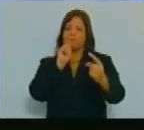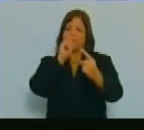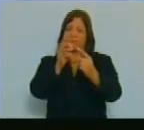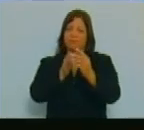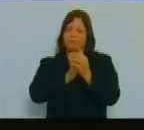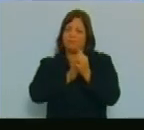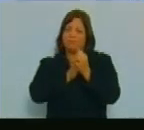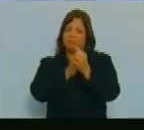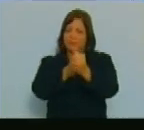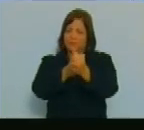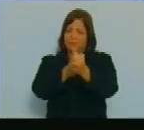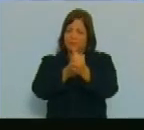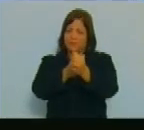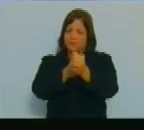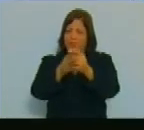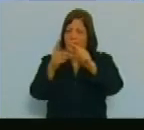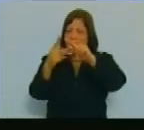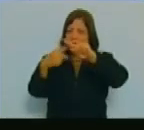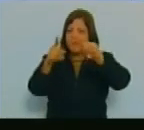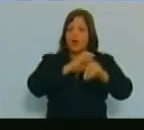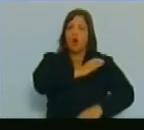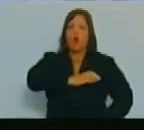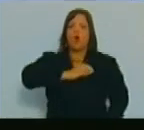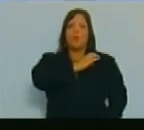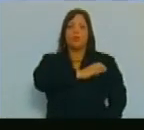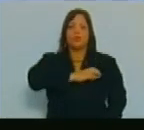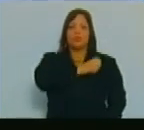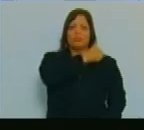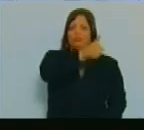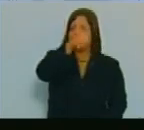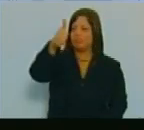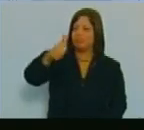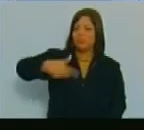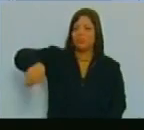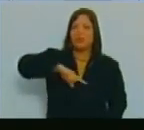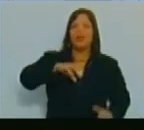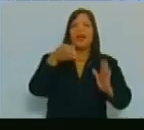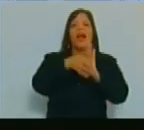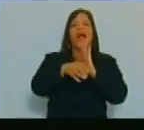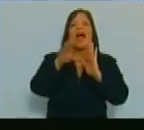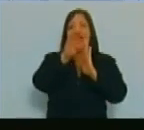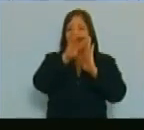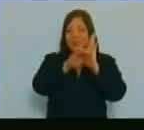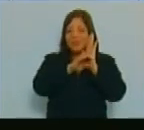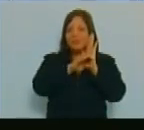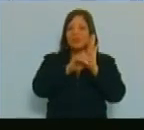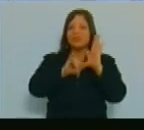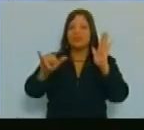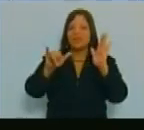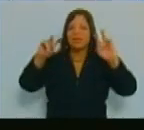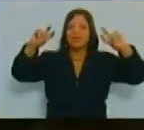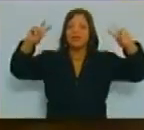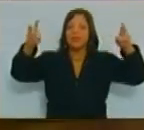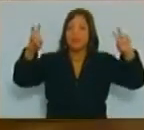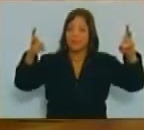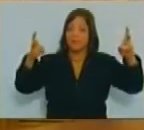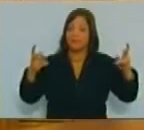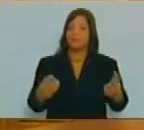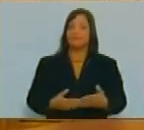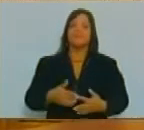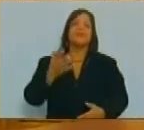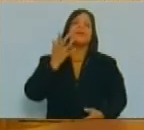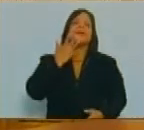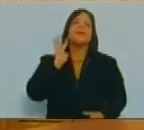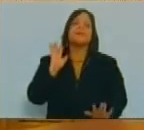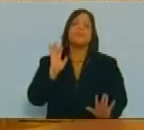a las diferentes comisiones que integran la asamblea nacional constituyente y que tienen que ver con este tema por ejemplo